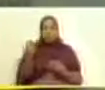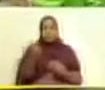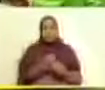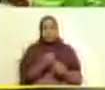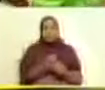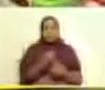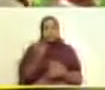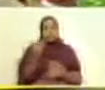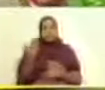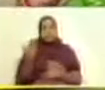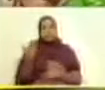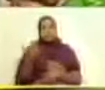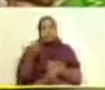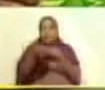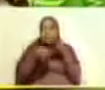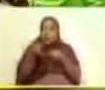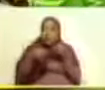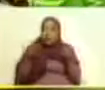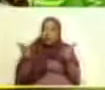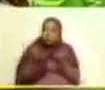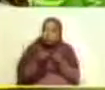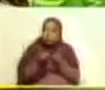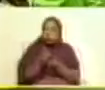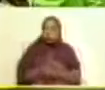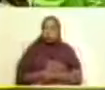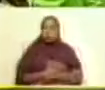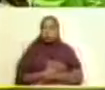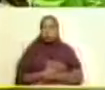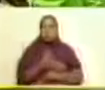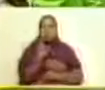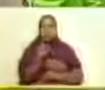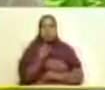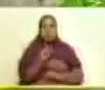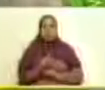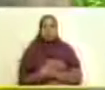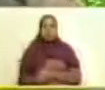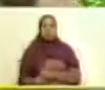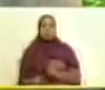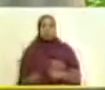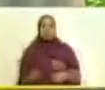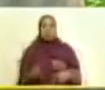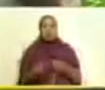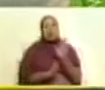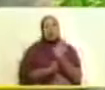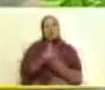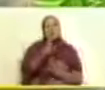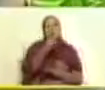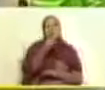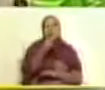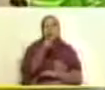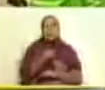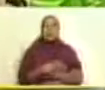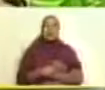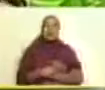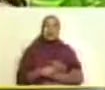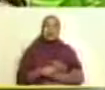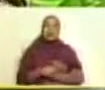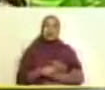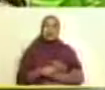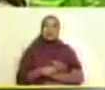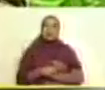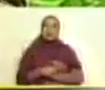todo se ha dicho aquí. Segundo, mencionar las potencialidades